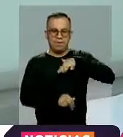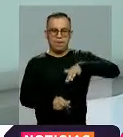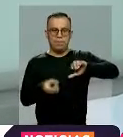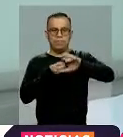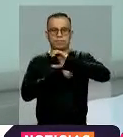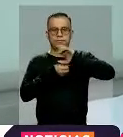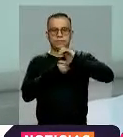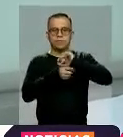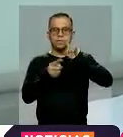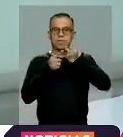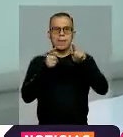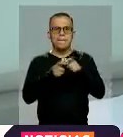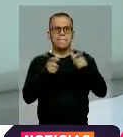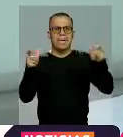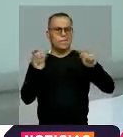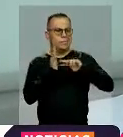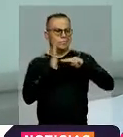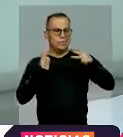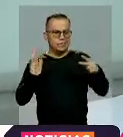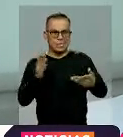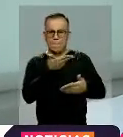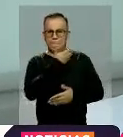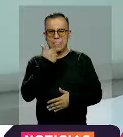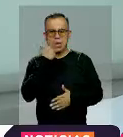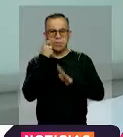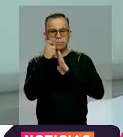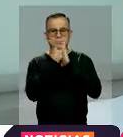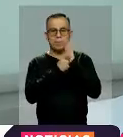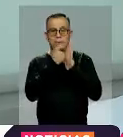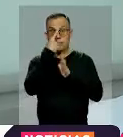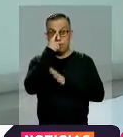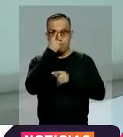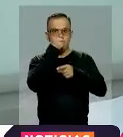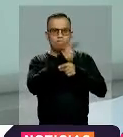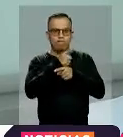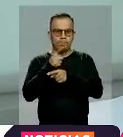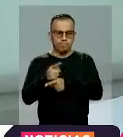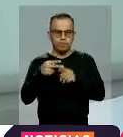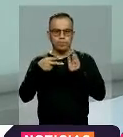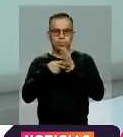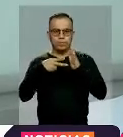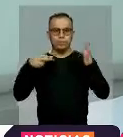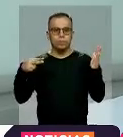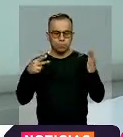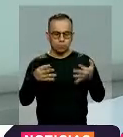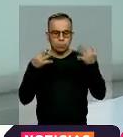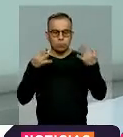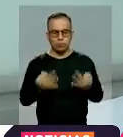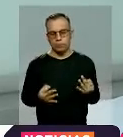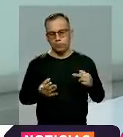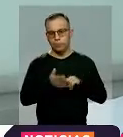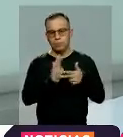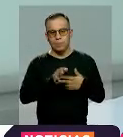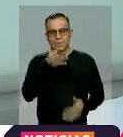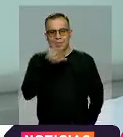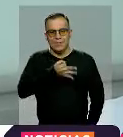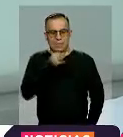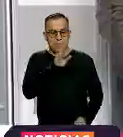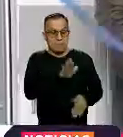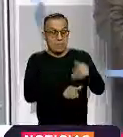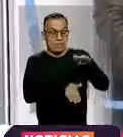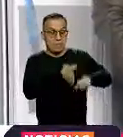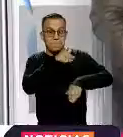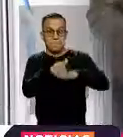Cundinamarca, con la mayor tecnología, con las mejores condiciones, cumpliendo con la ficha técnica, y la verdad es que siempre dando pasos de